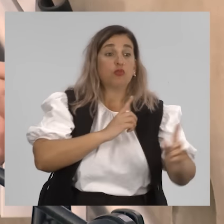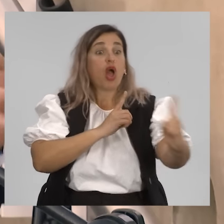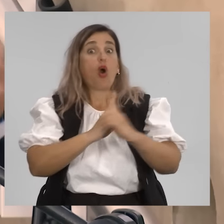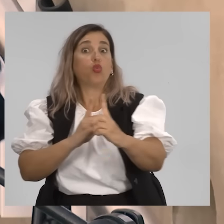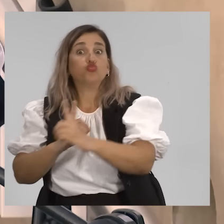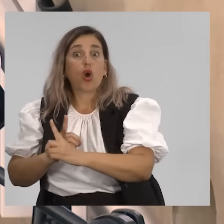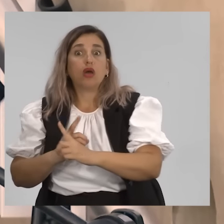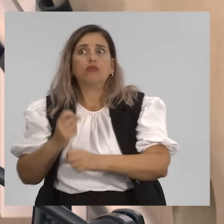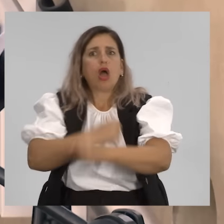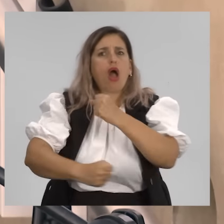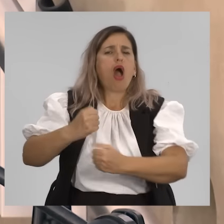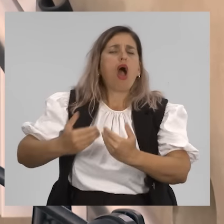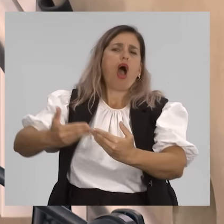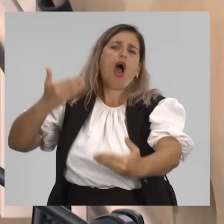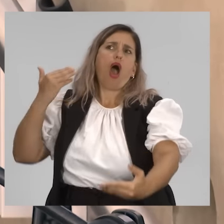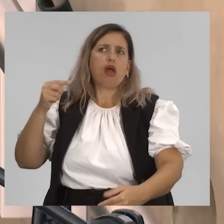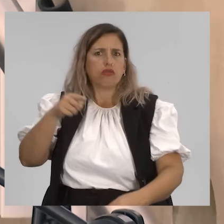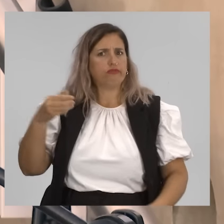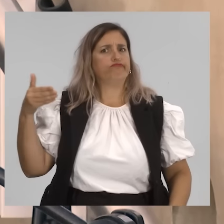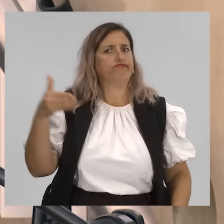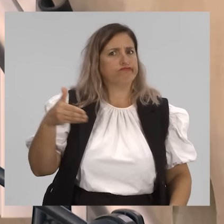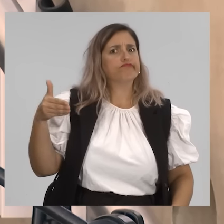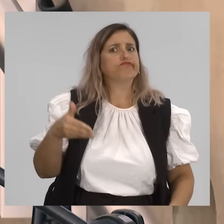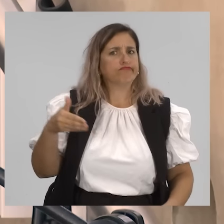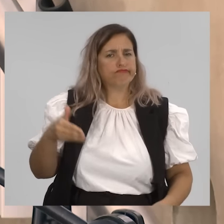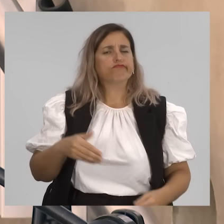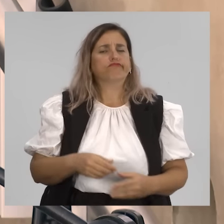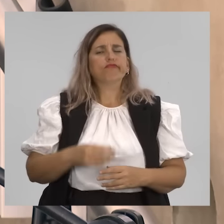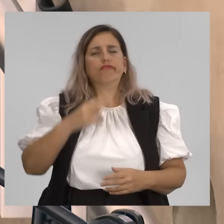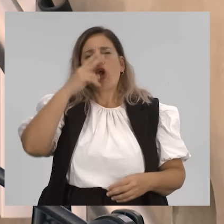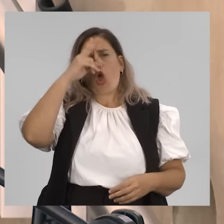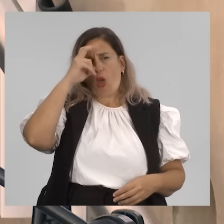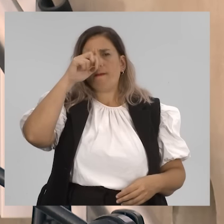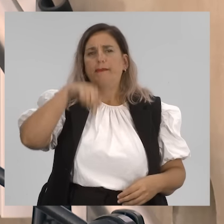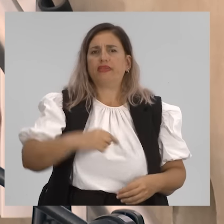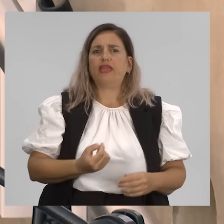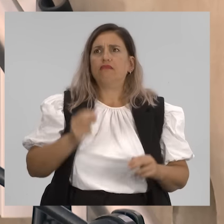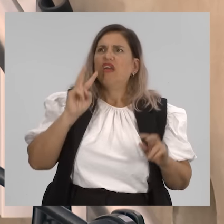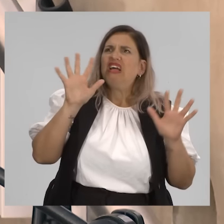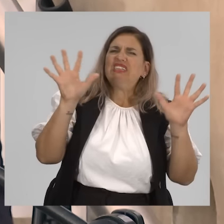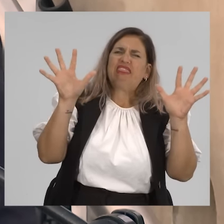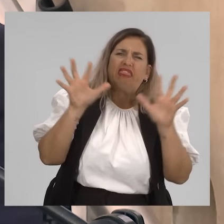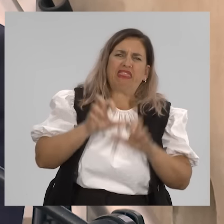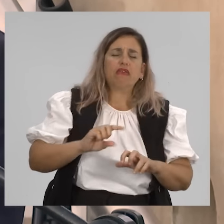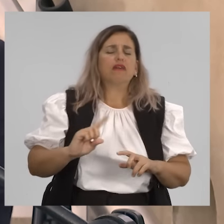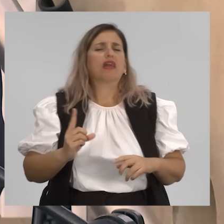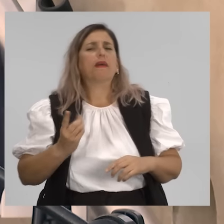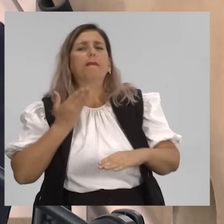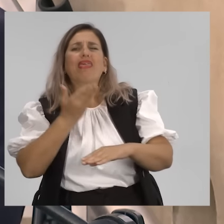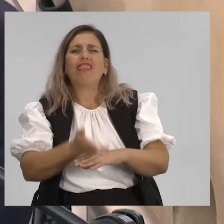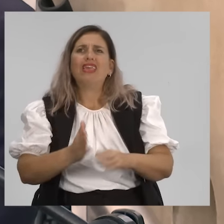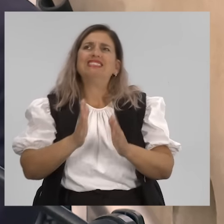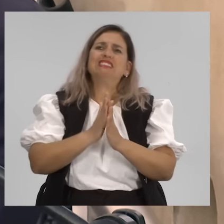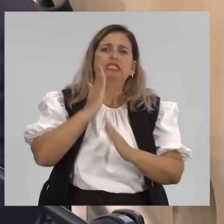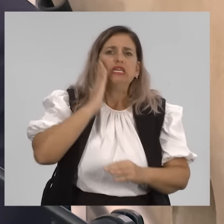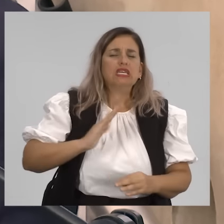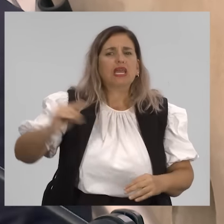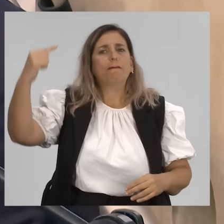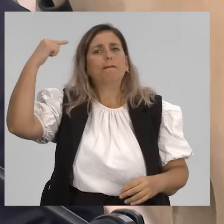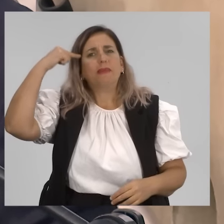hay usuarios que hace muchos años están acá, que lo veían deteriorarse, que reclamaban y